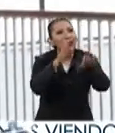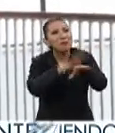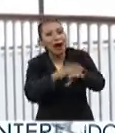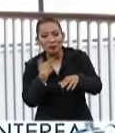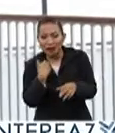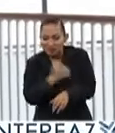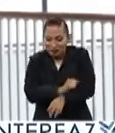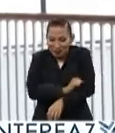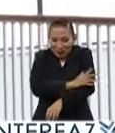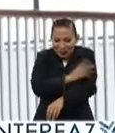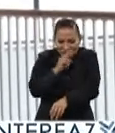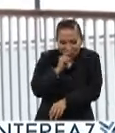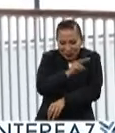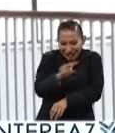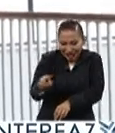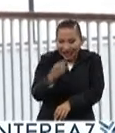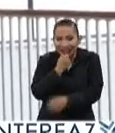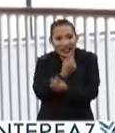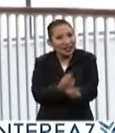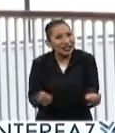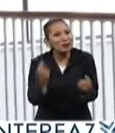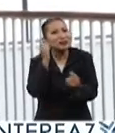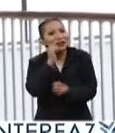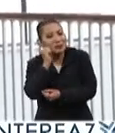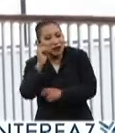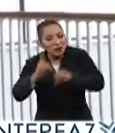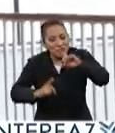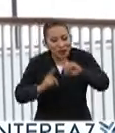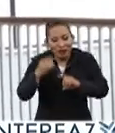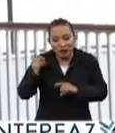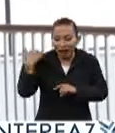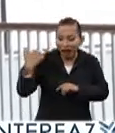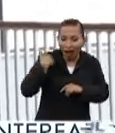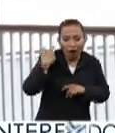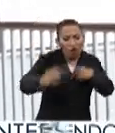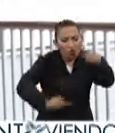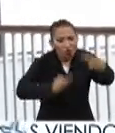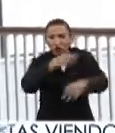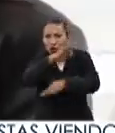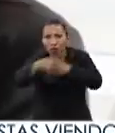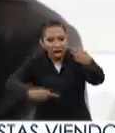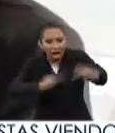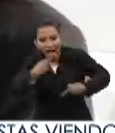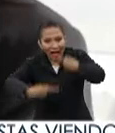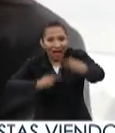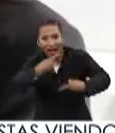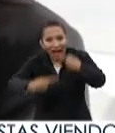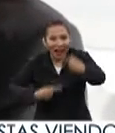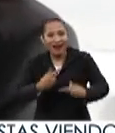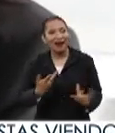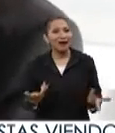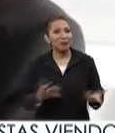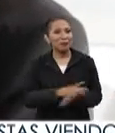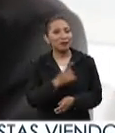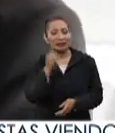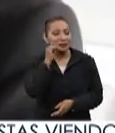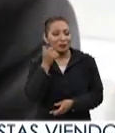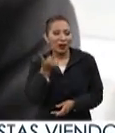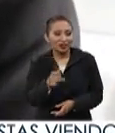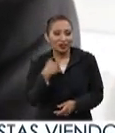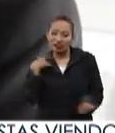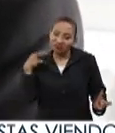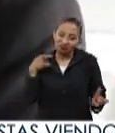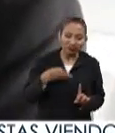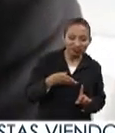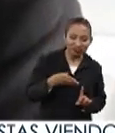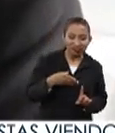Me emociona mucho ver que en ellos siempre hay alguna duda y que te quieren cuestionar todo, porque esa siempre ha sido mi meta,